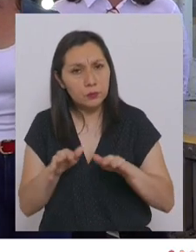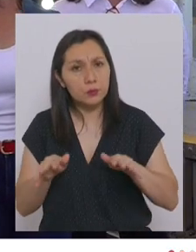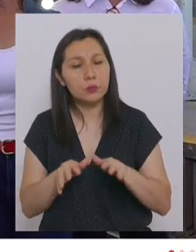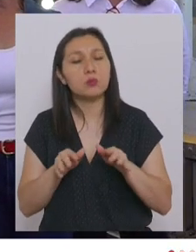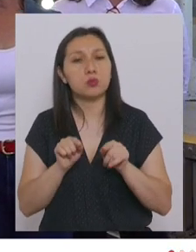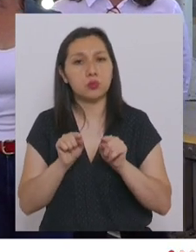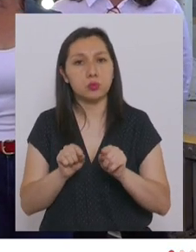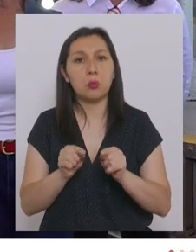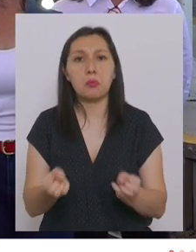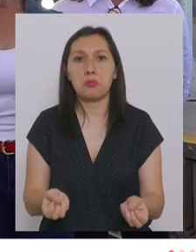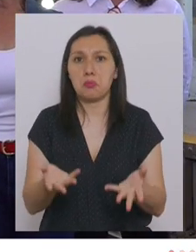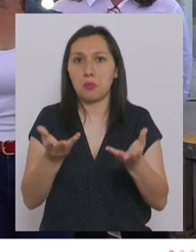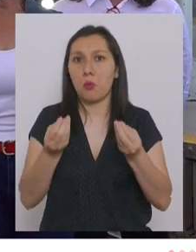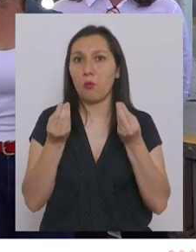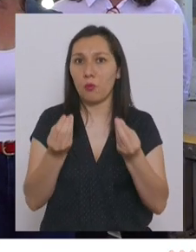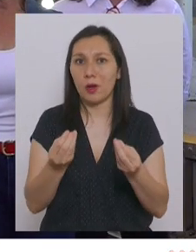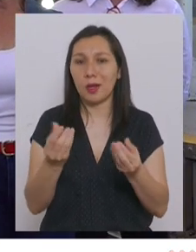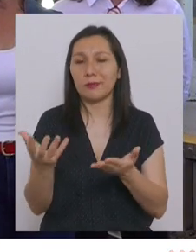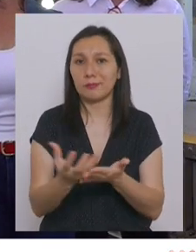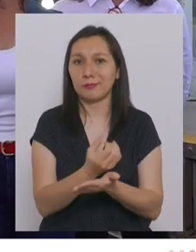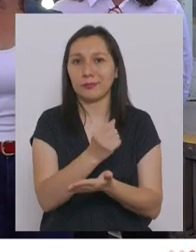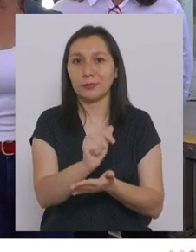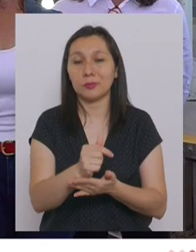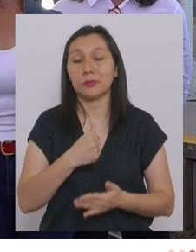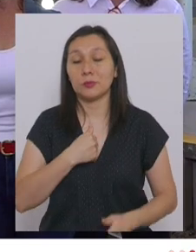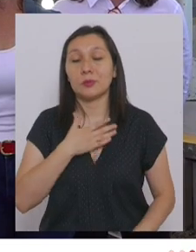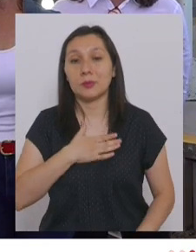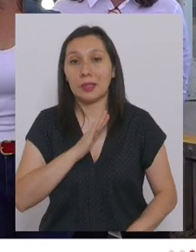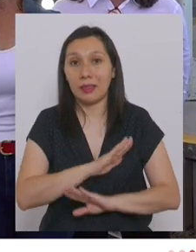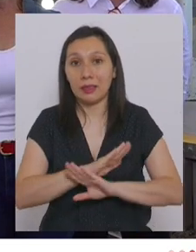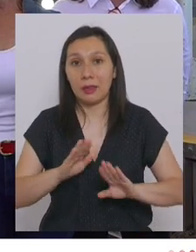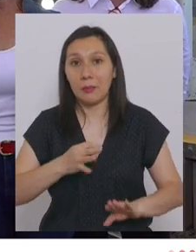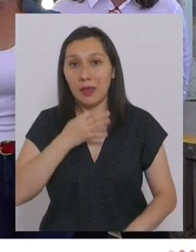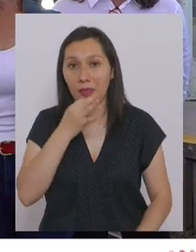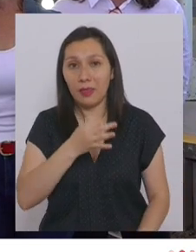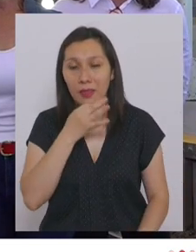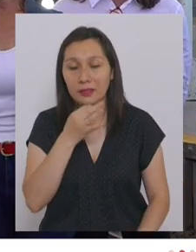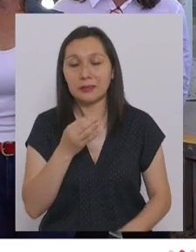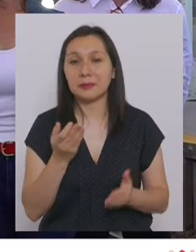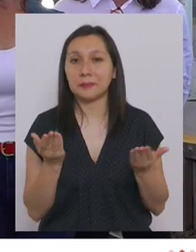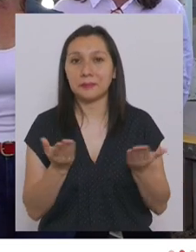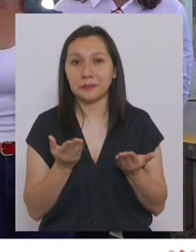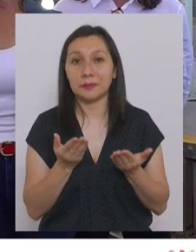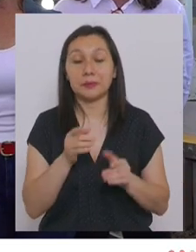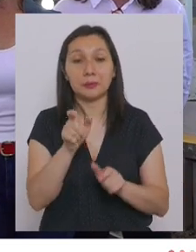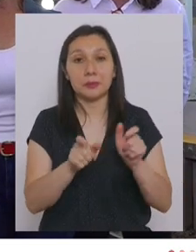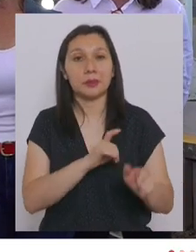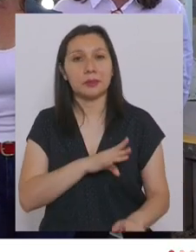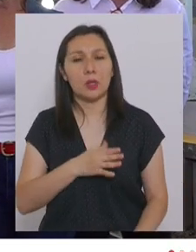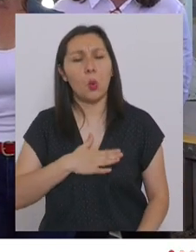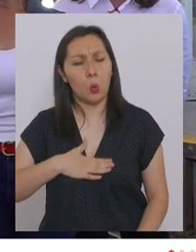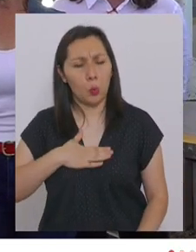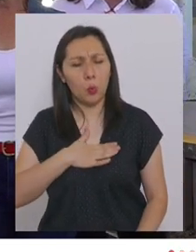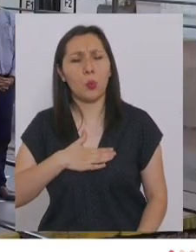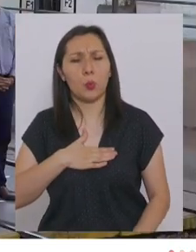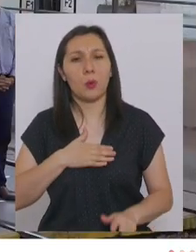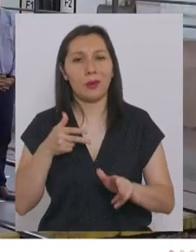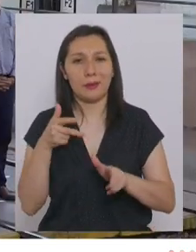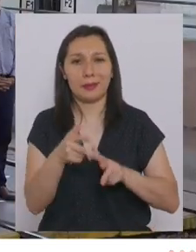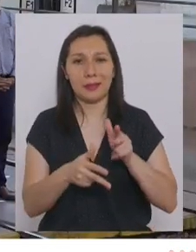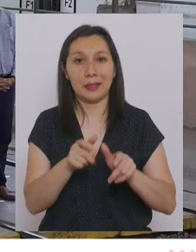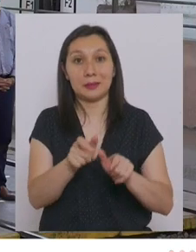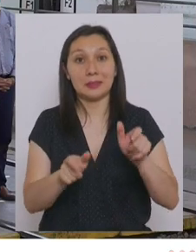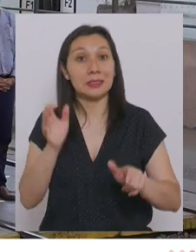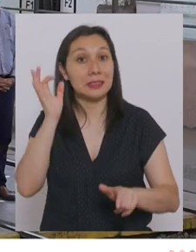dado frutos muy fecundos. Y yo quisiera terminar estas palabras diciendo que a los chilenos nos gusta el tren, a